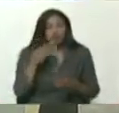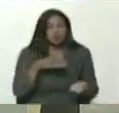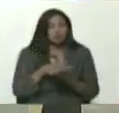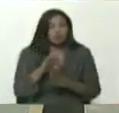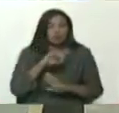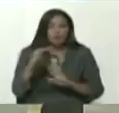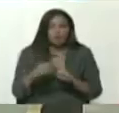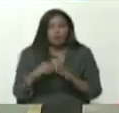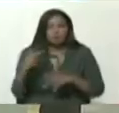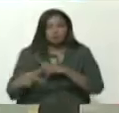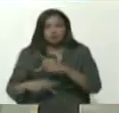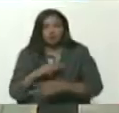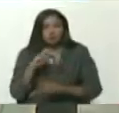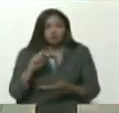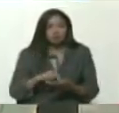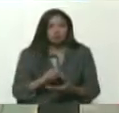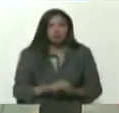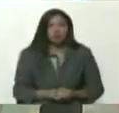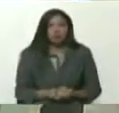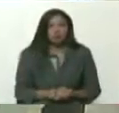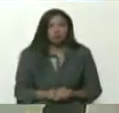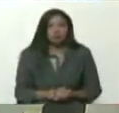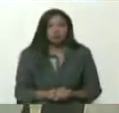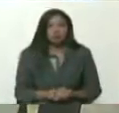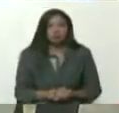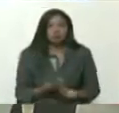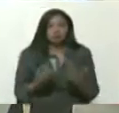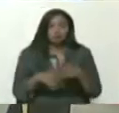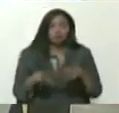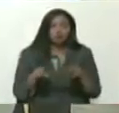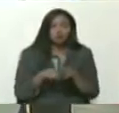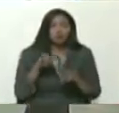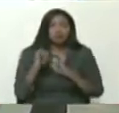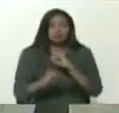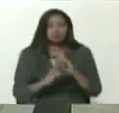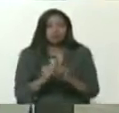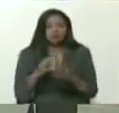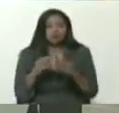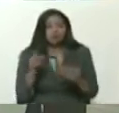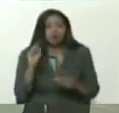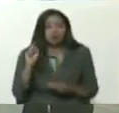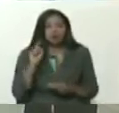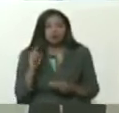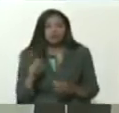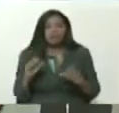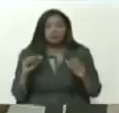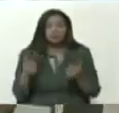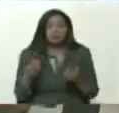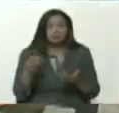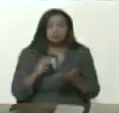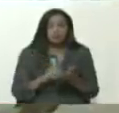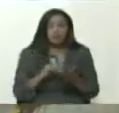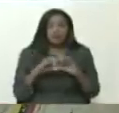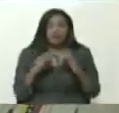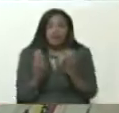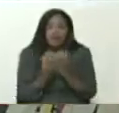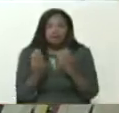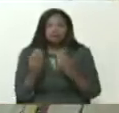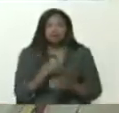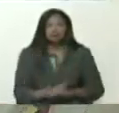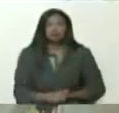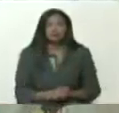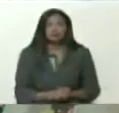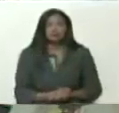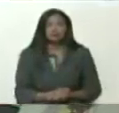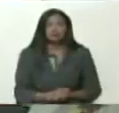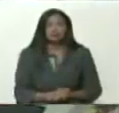con producción nacional y con complemento internacional todo lo que necesitan para arrancar clases. Camarada, ¿cómo